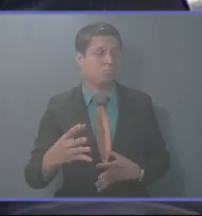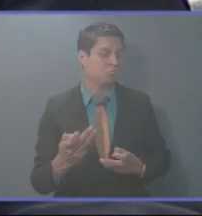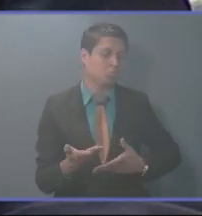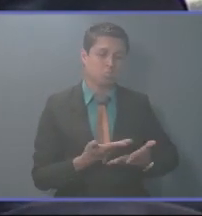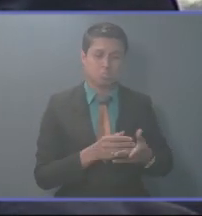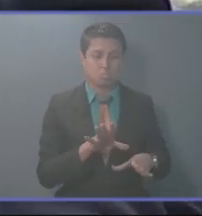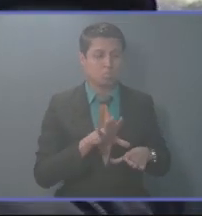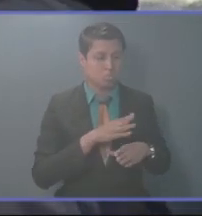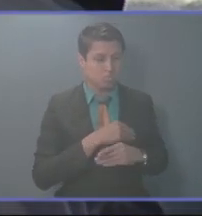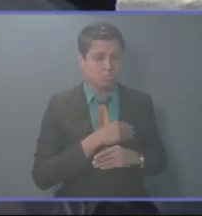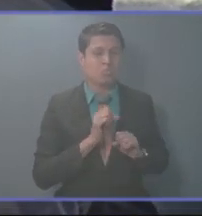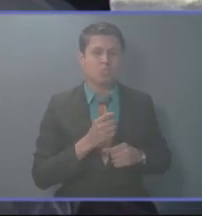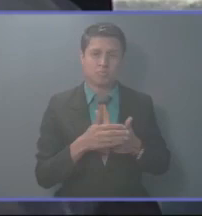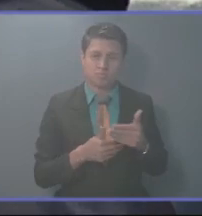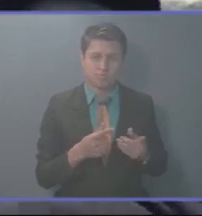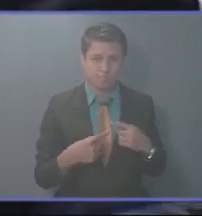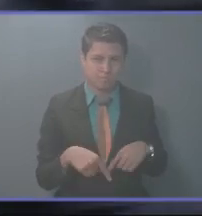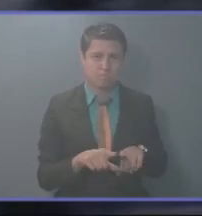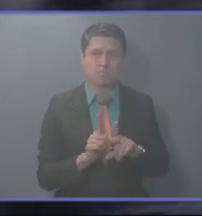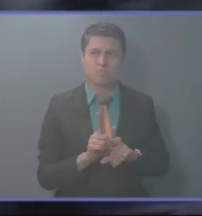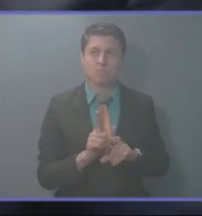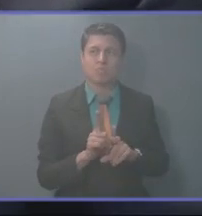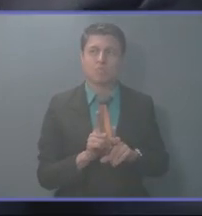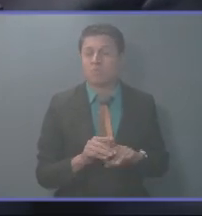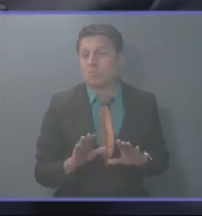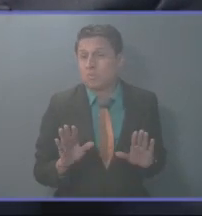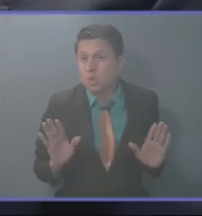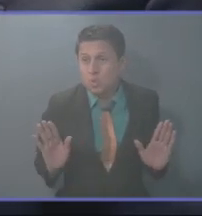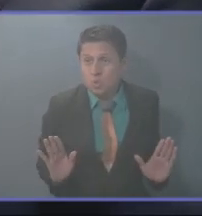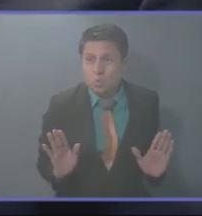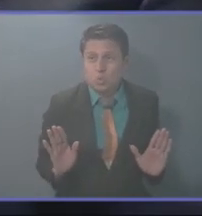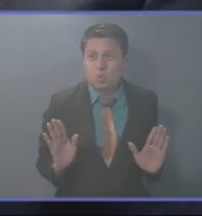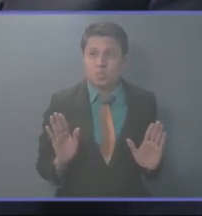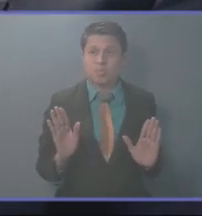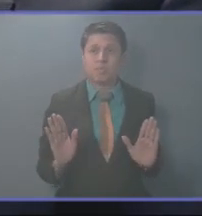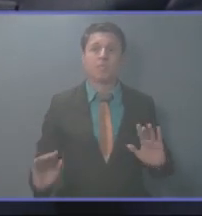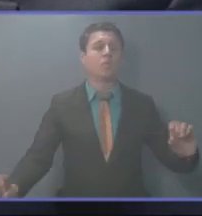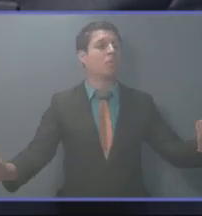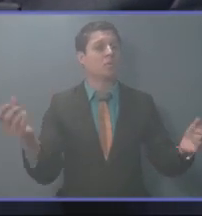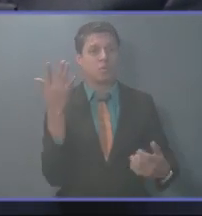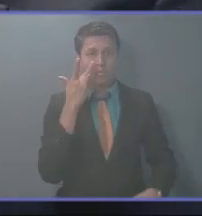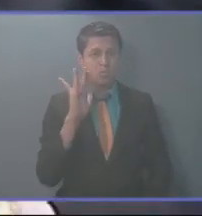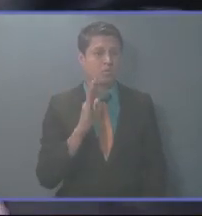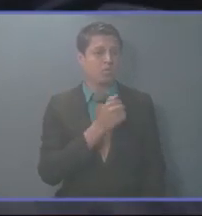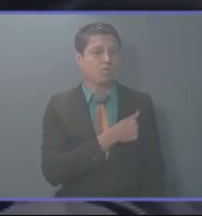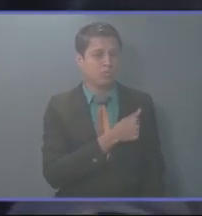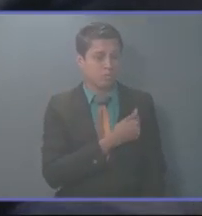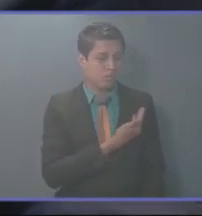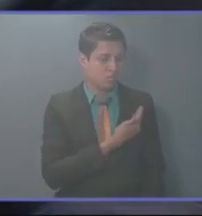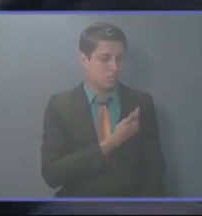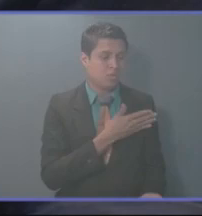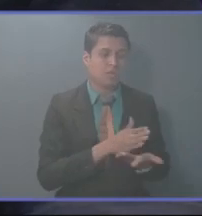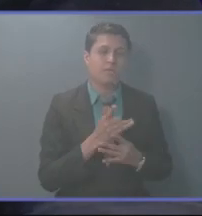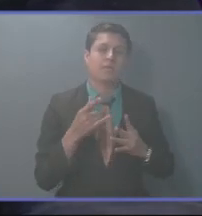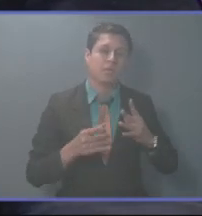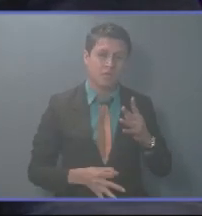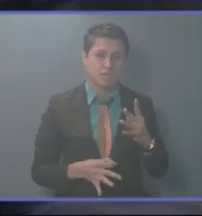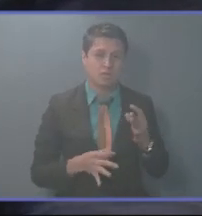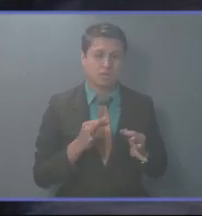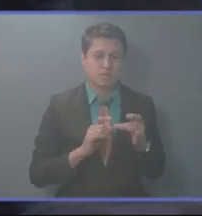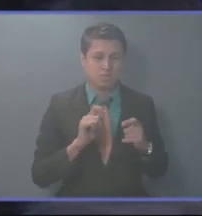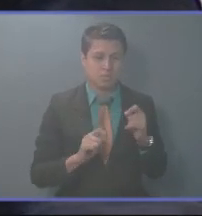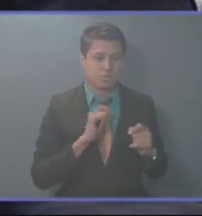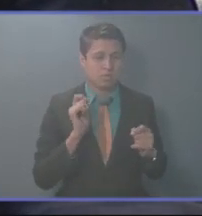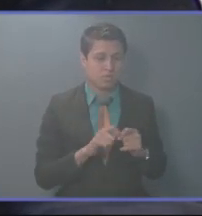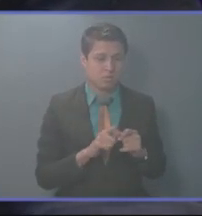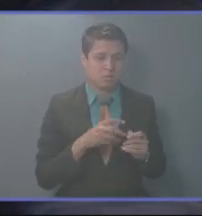delito se presumirá inocente mientras no se pruebe su culpabilidad conforme a la ley y en juicio público,